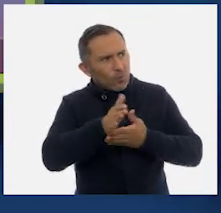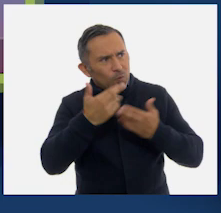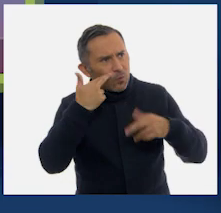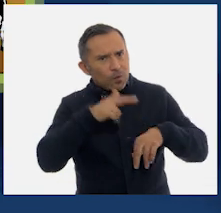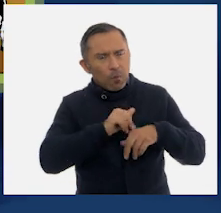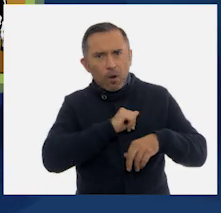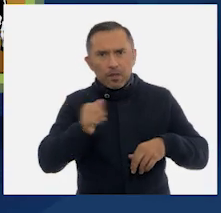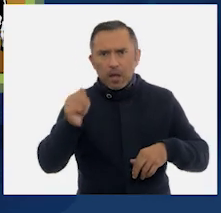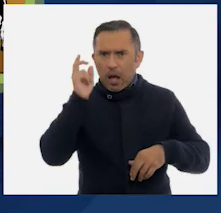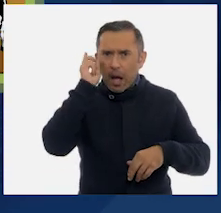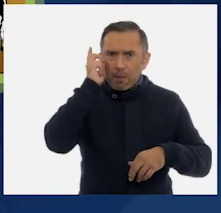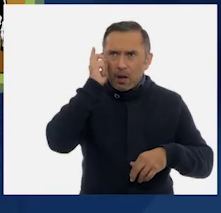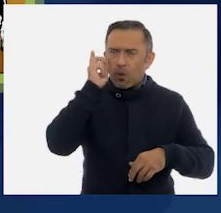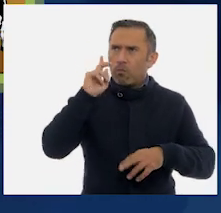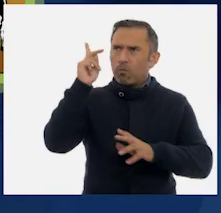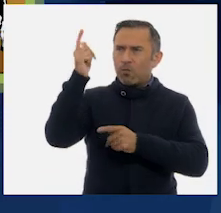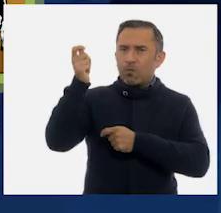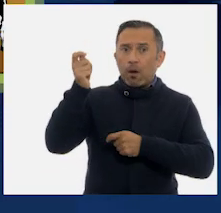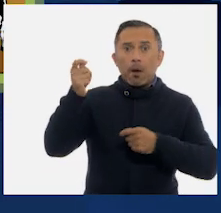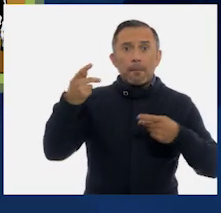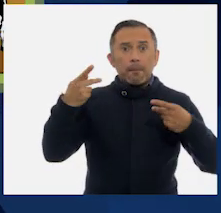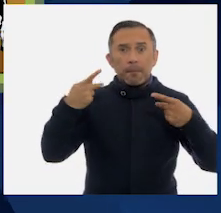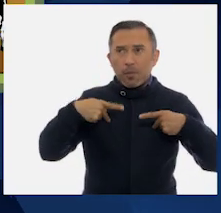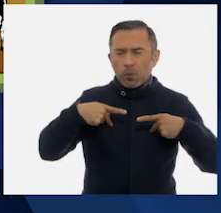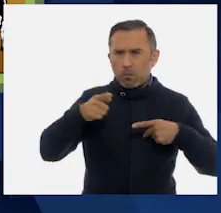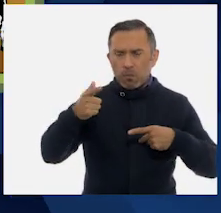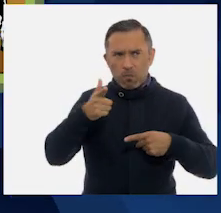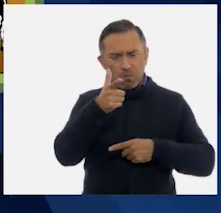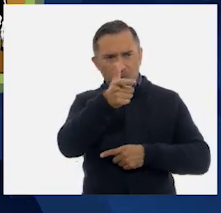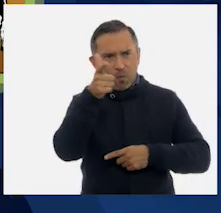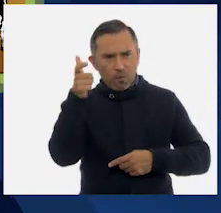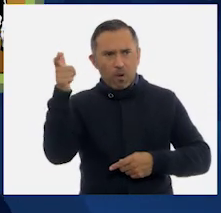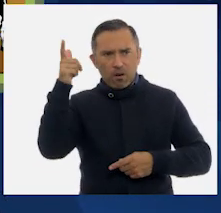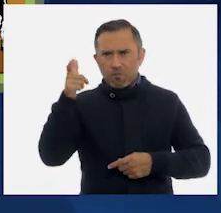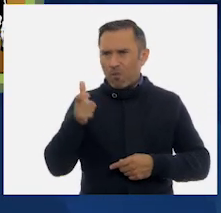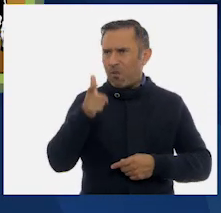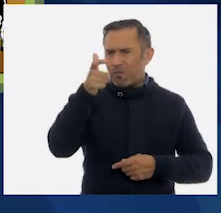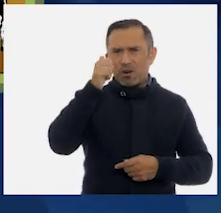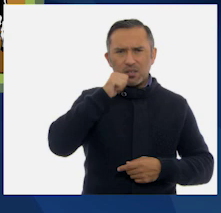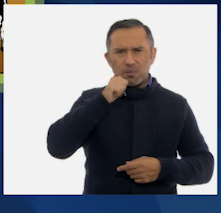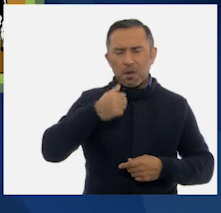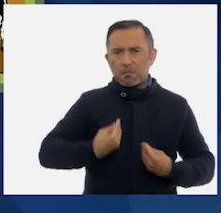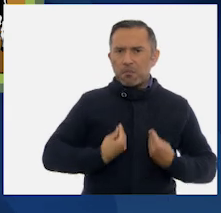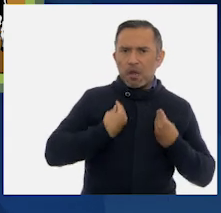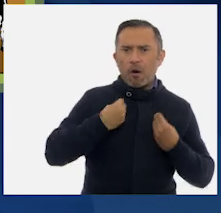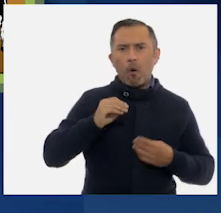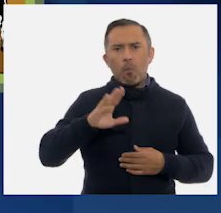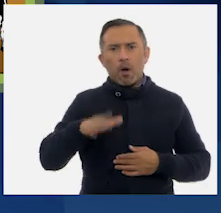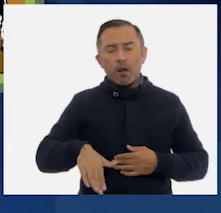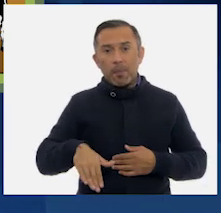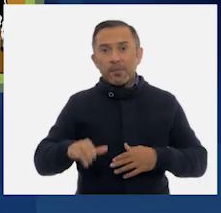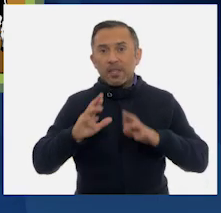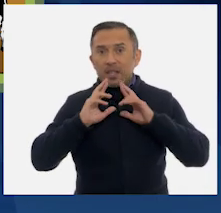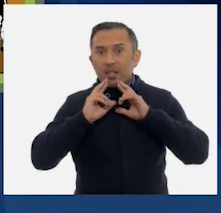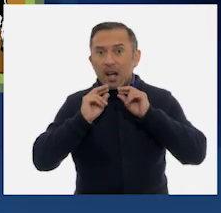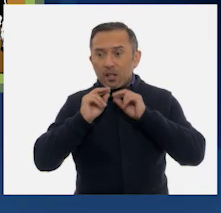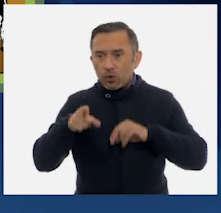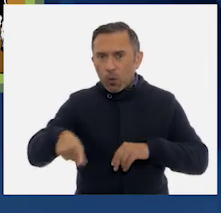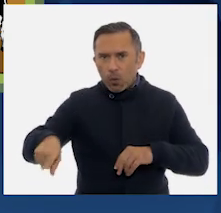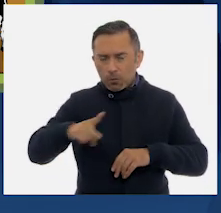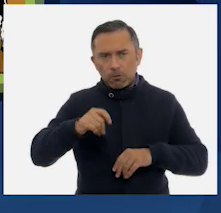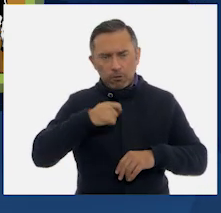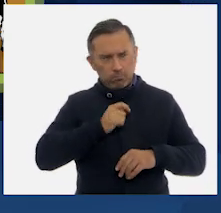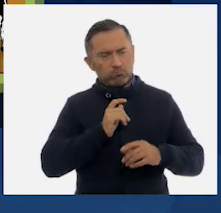caballo salvaje sin más de un jinete lo persigue, a tiros se vive y a tiros se muere. Esos rancheros fueron de una vez a disputarse